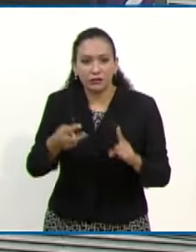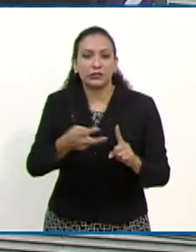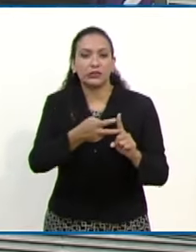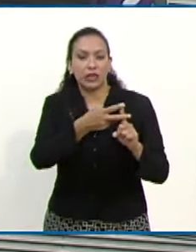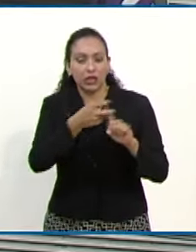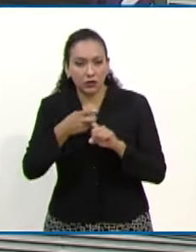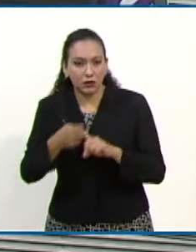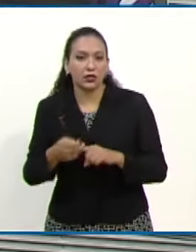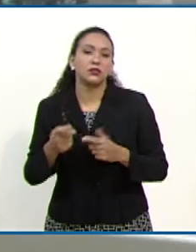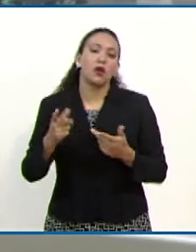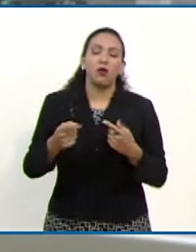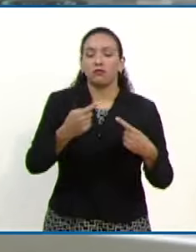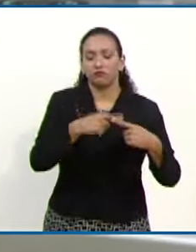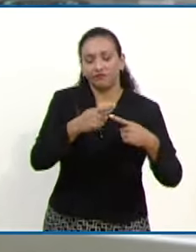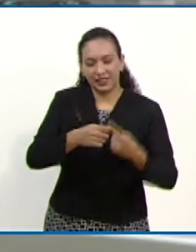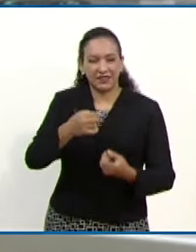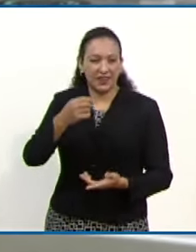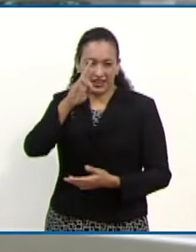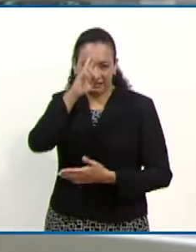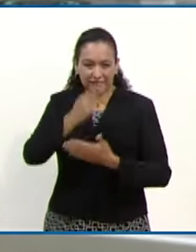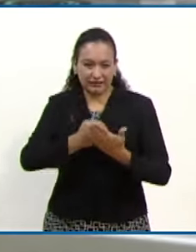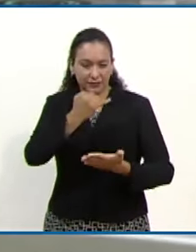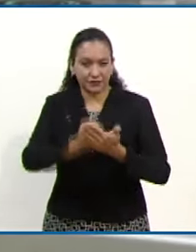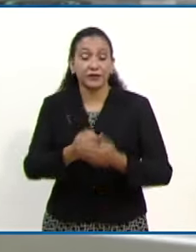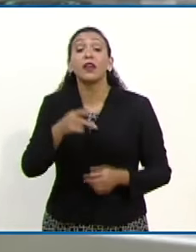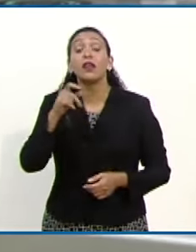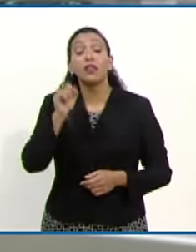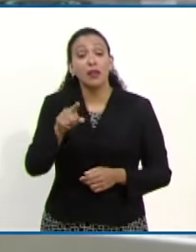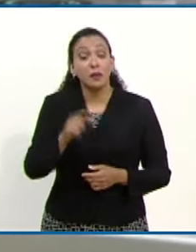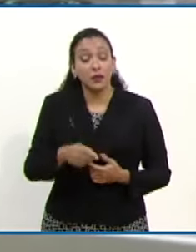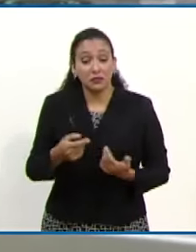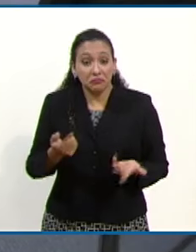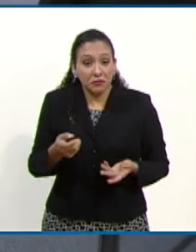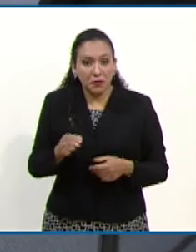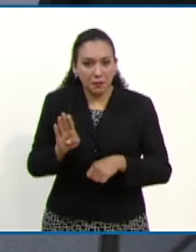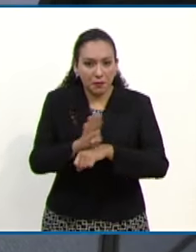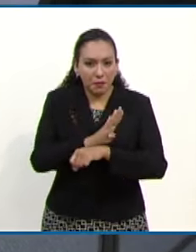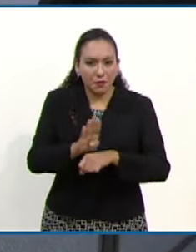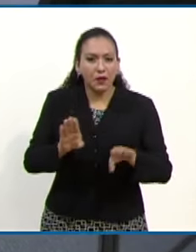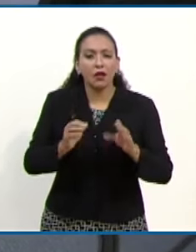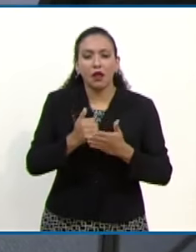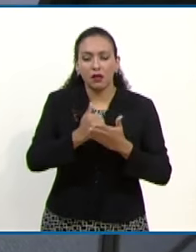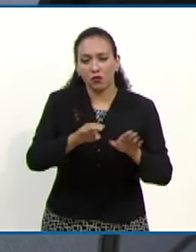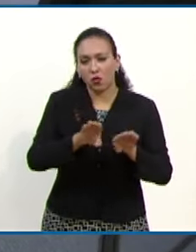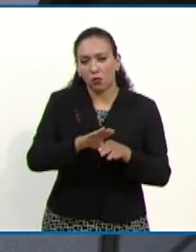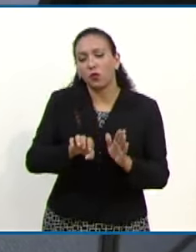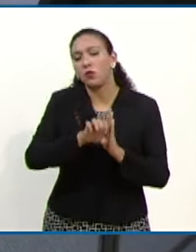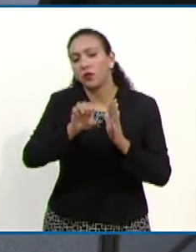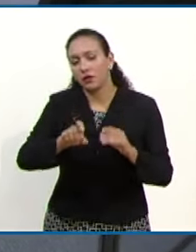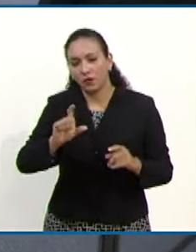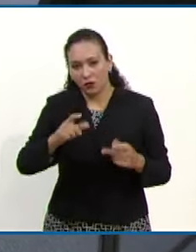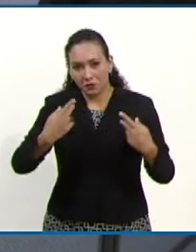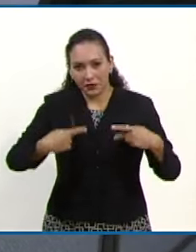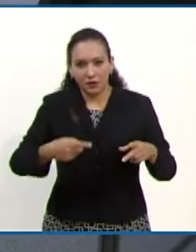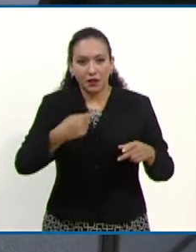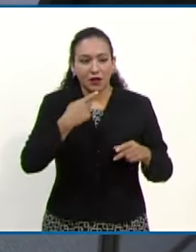y peculados. Además, gestionó beneficios penitenciarios y combatió el uso excesivo de la prisión